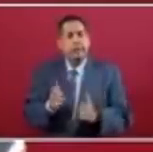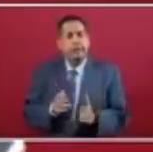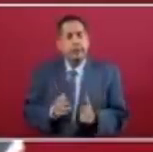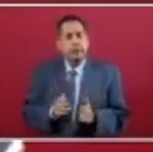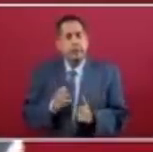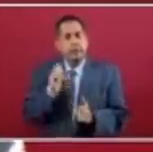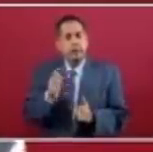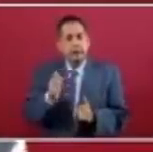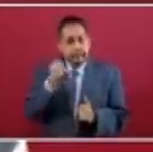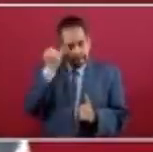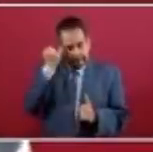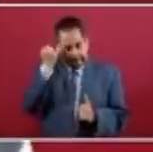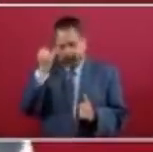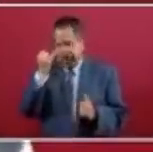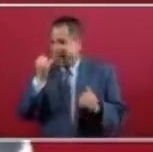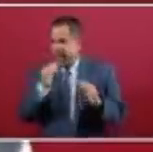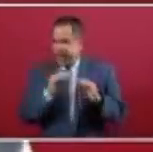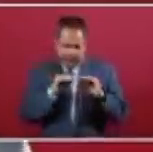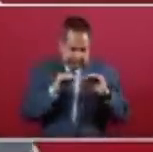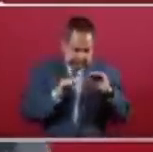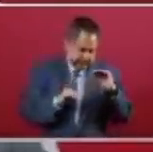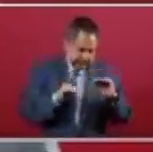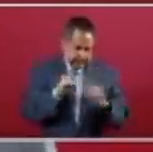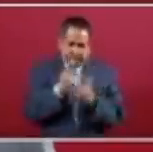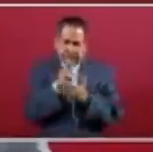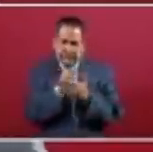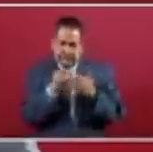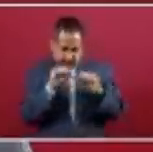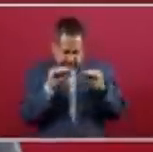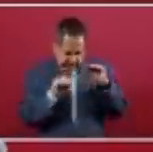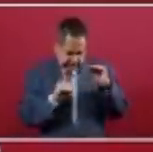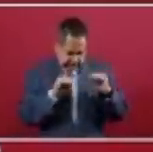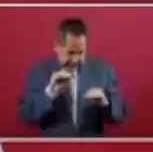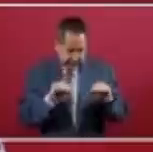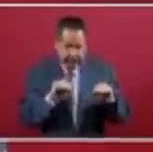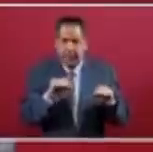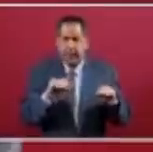el diseño y